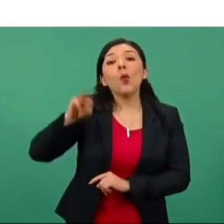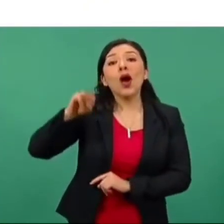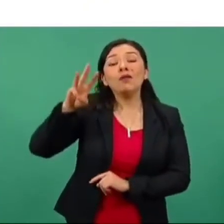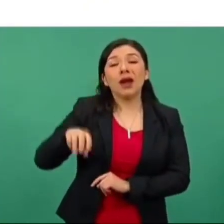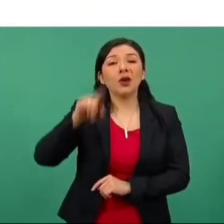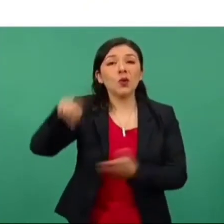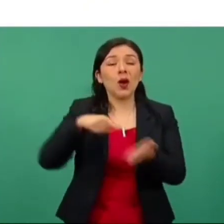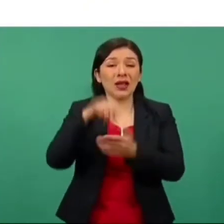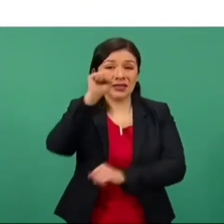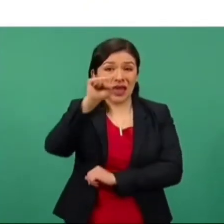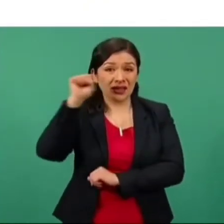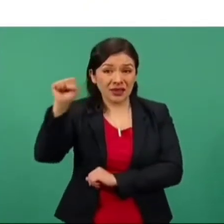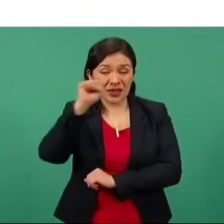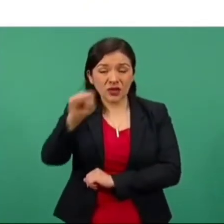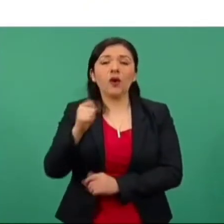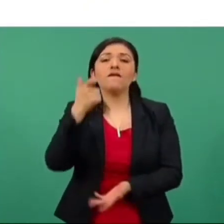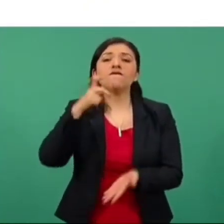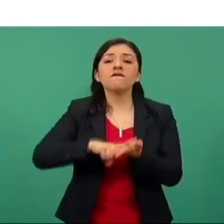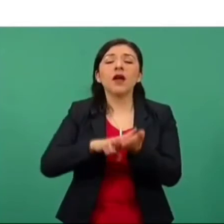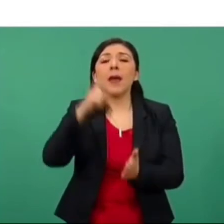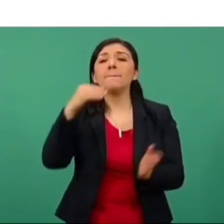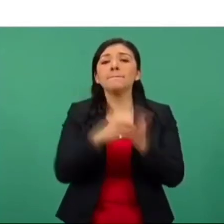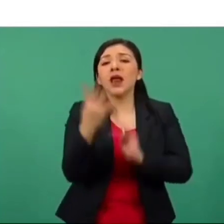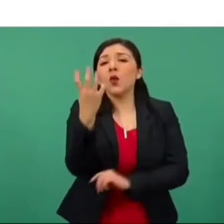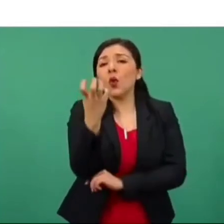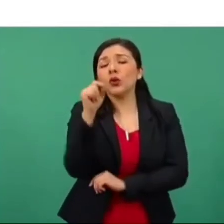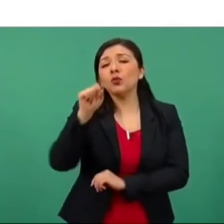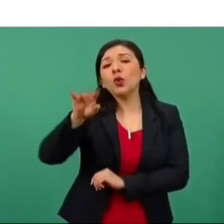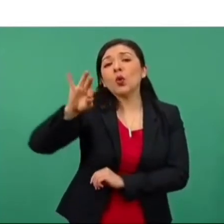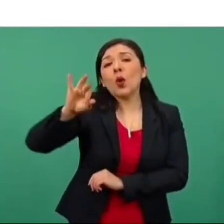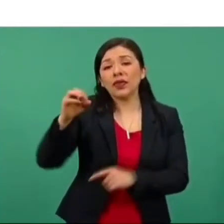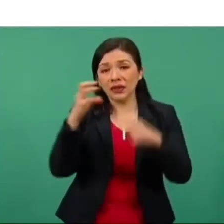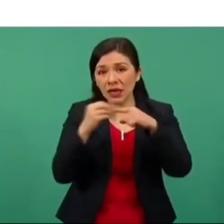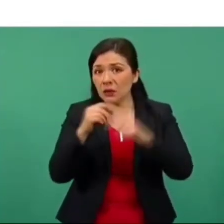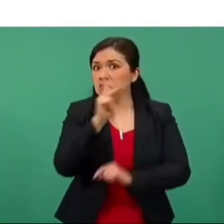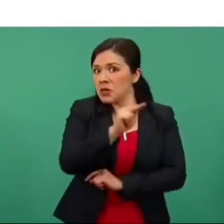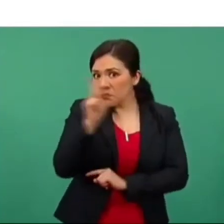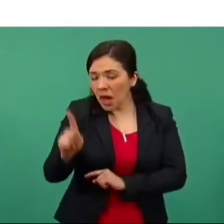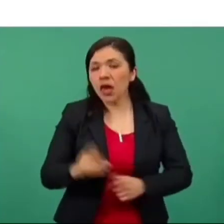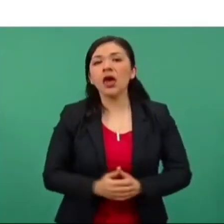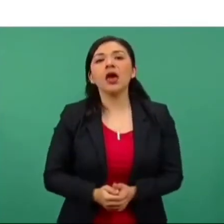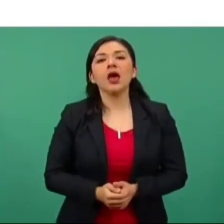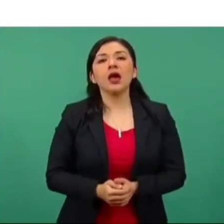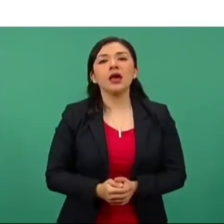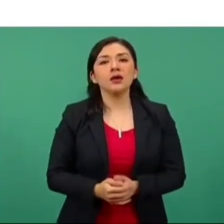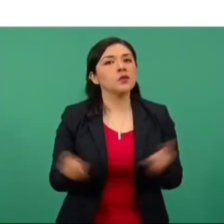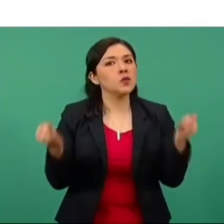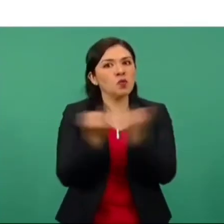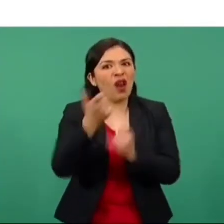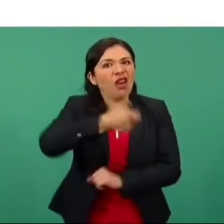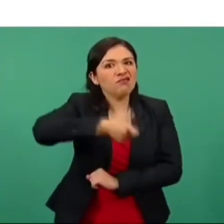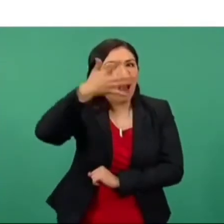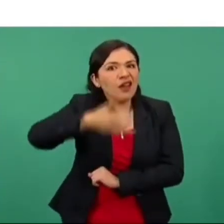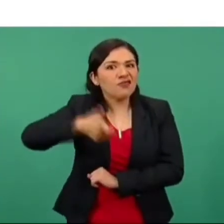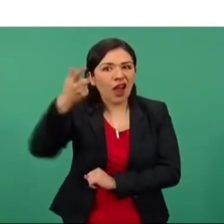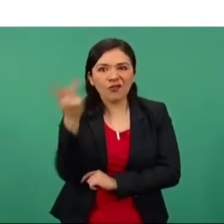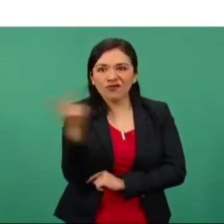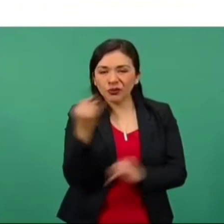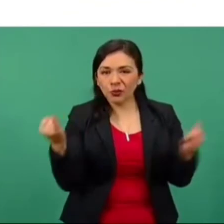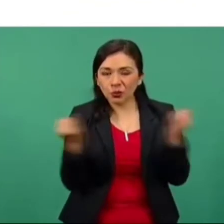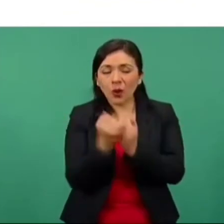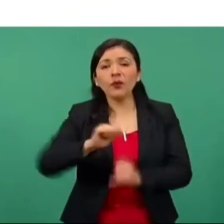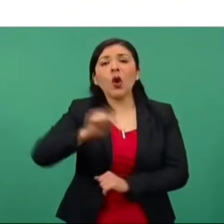en Saltillo, Coahuila, mil cuatro pesos con cuarenta centavos también, ahora sí que igual de caro en los dos lugares.